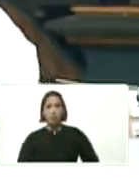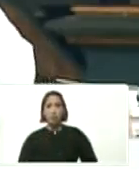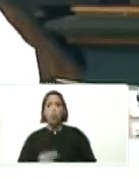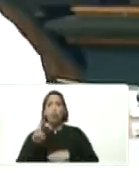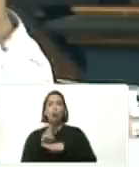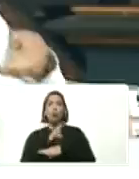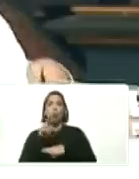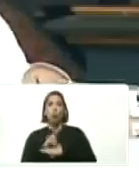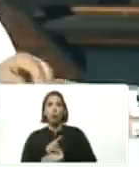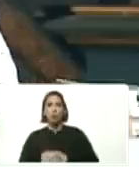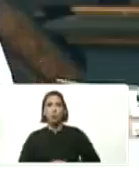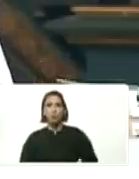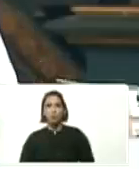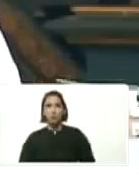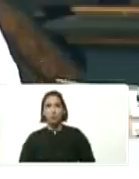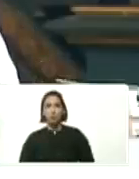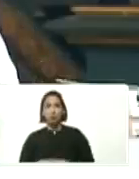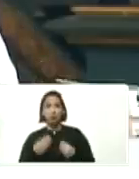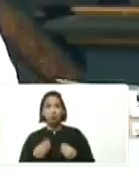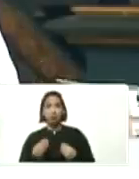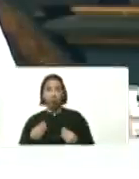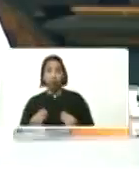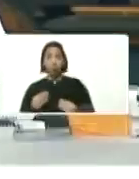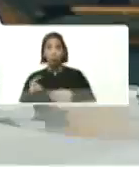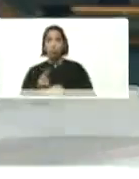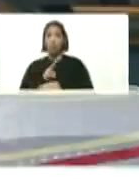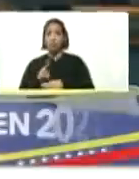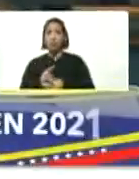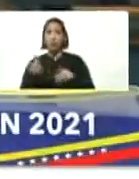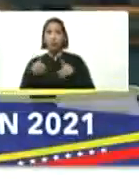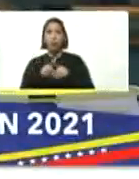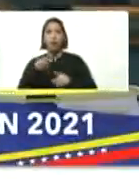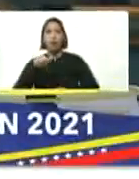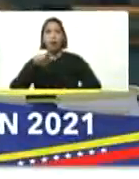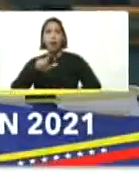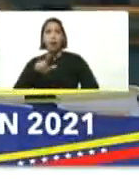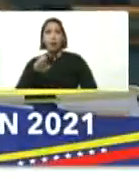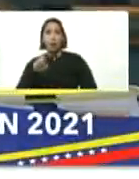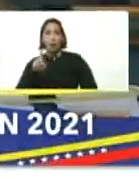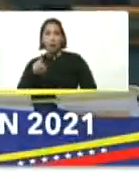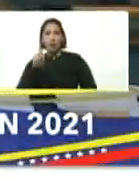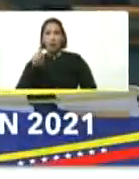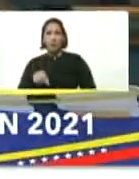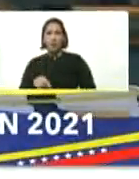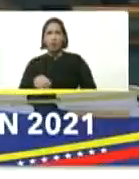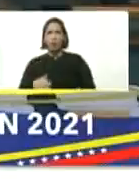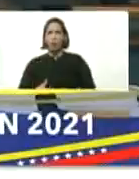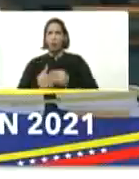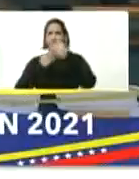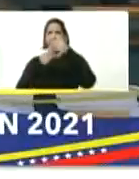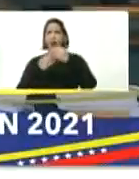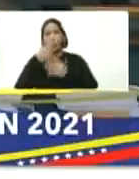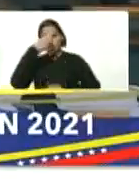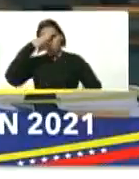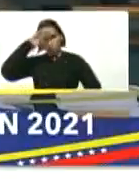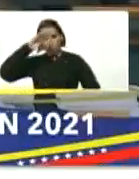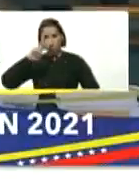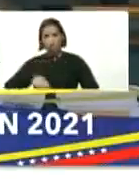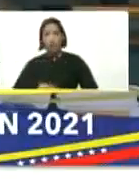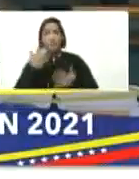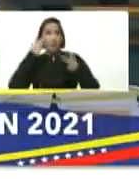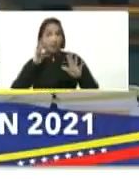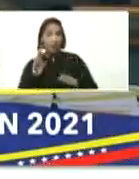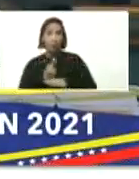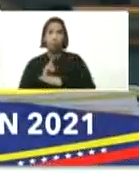utiliza, como ha utilizado con Alex Saab, como utilizó con los héroes cubanos, y como lo pretende